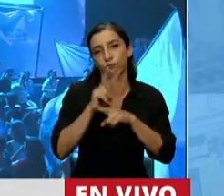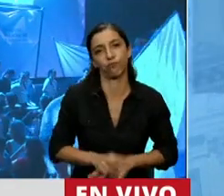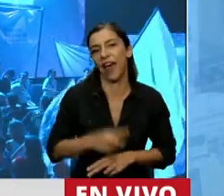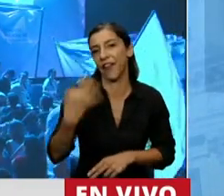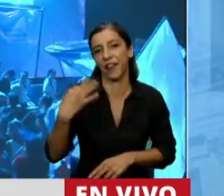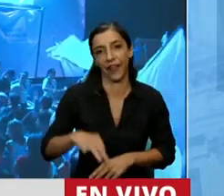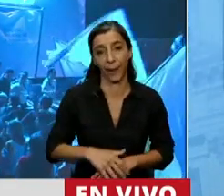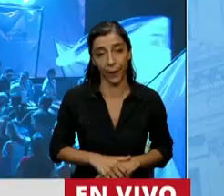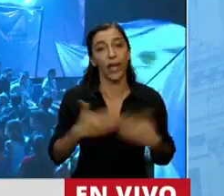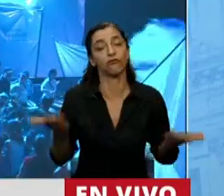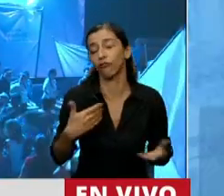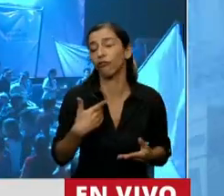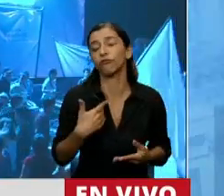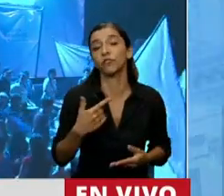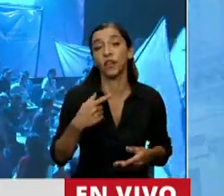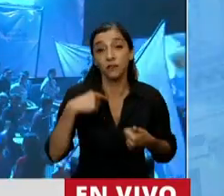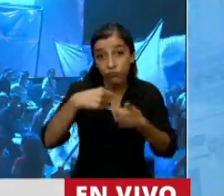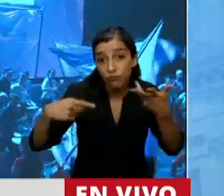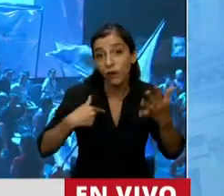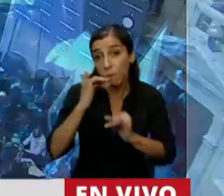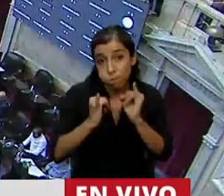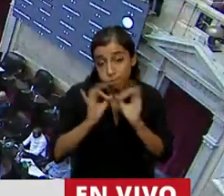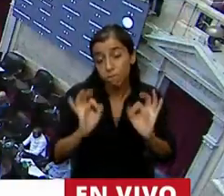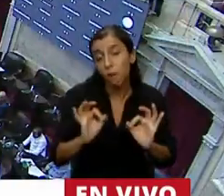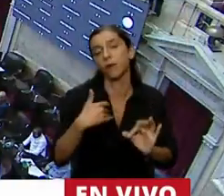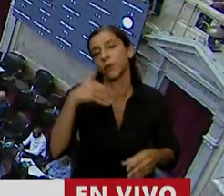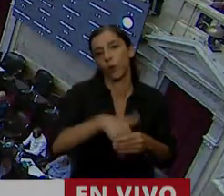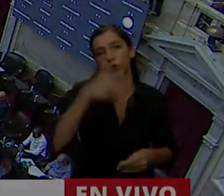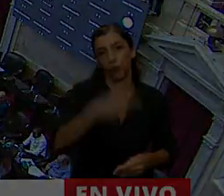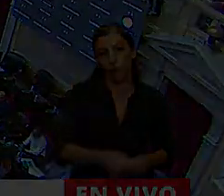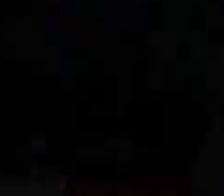mi voto será negativo. Gracias, señor presidente. Gracias, diputado Romero. Y